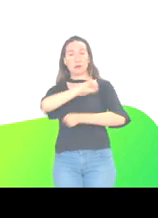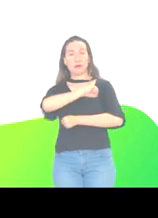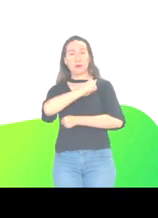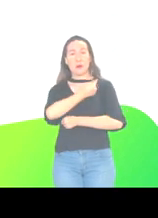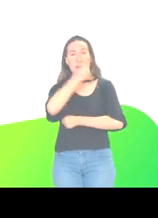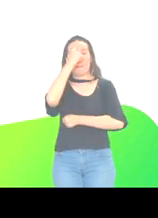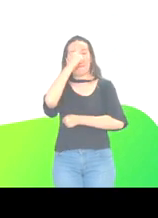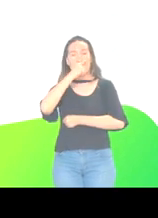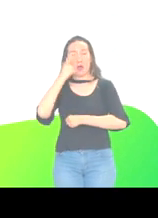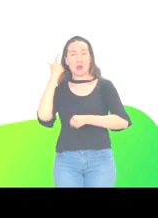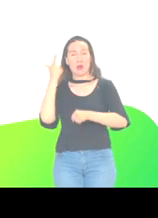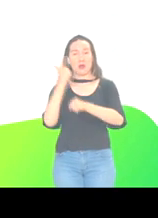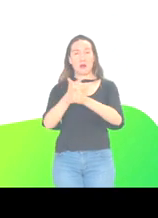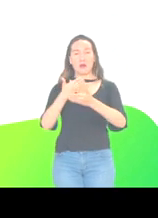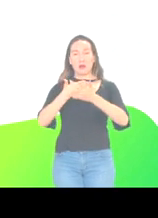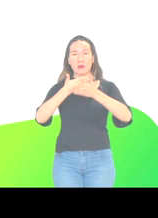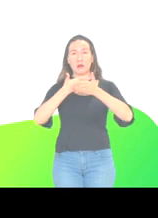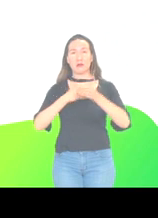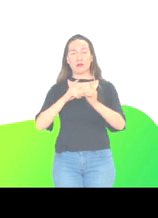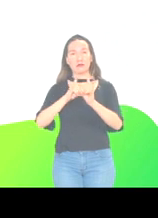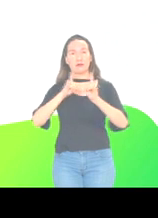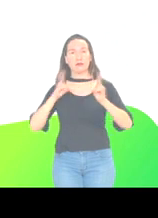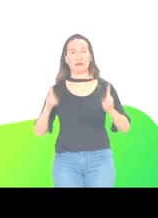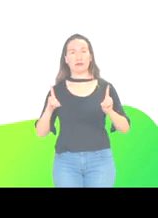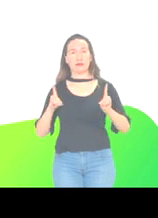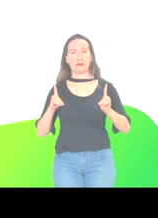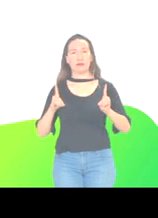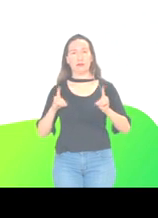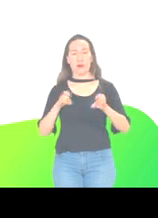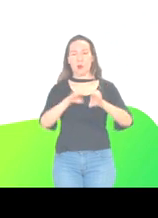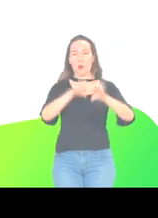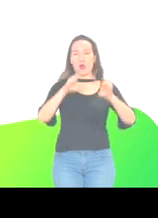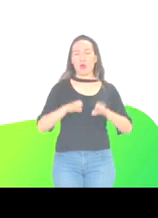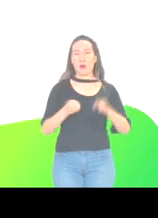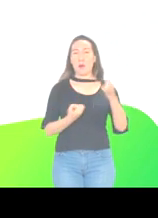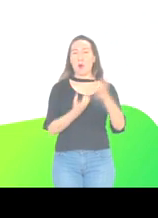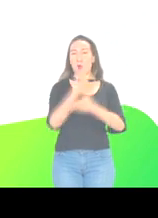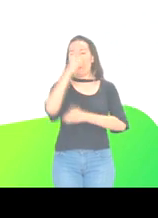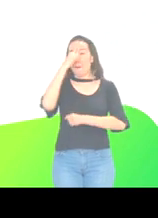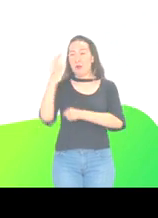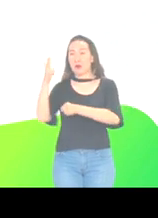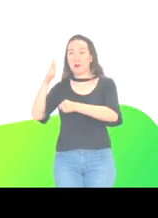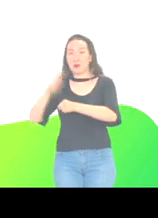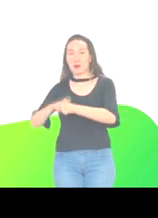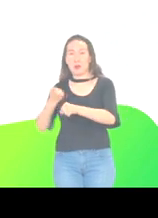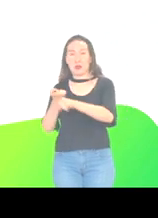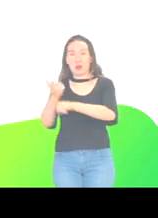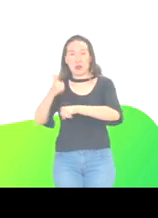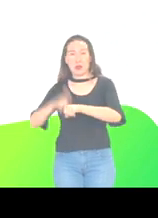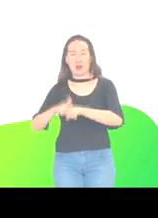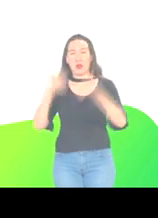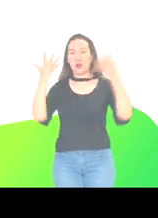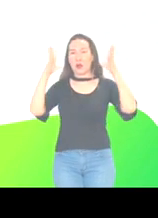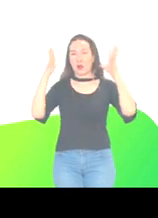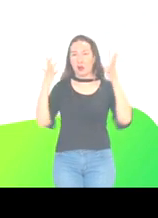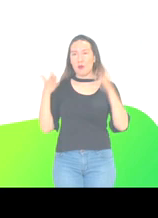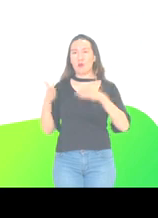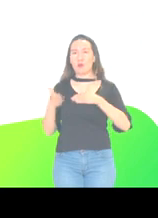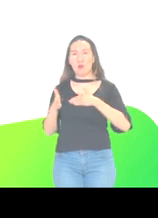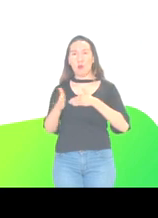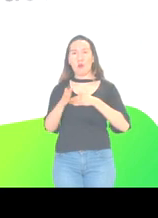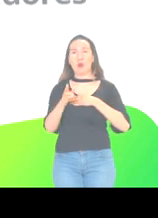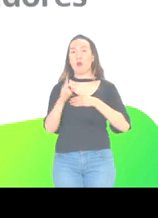sistema de salud para la identificación temprana y aislamiento. Equipamos al sector salud estatal con